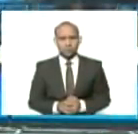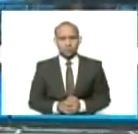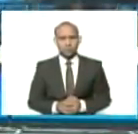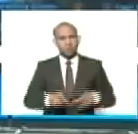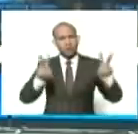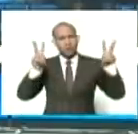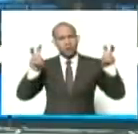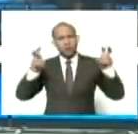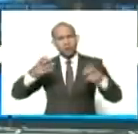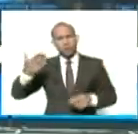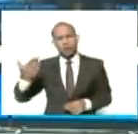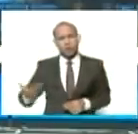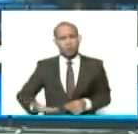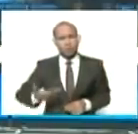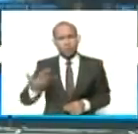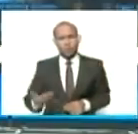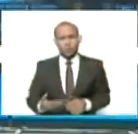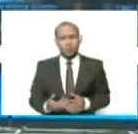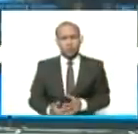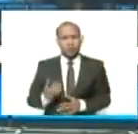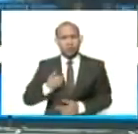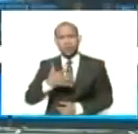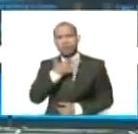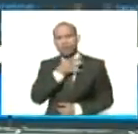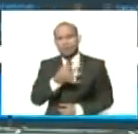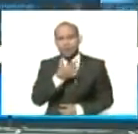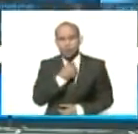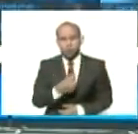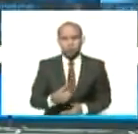Temas medulares que me gusta